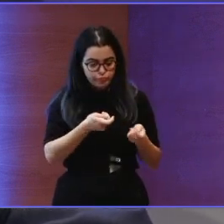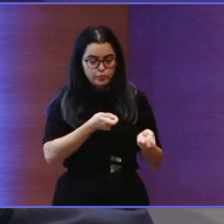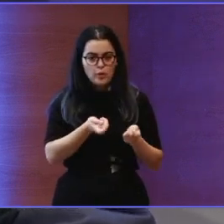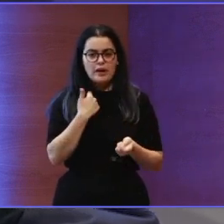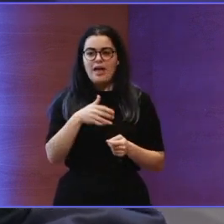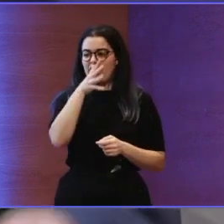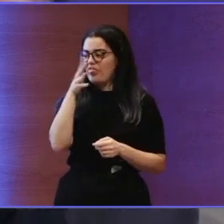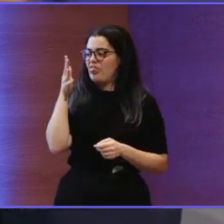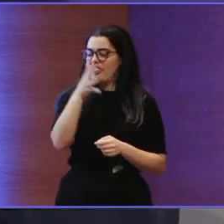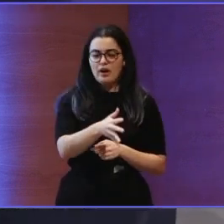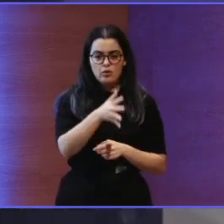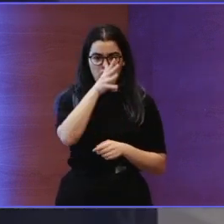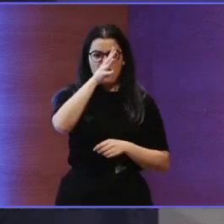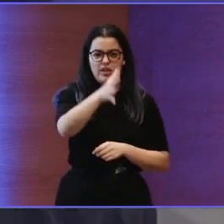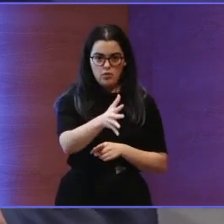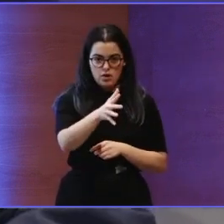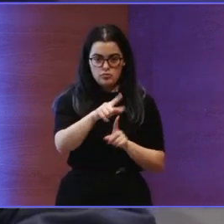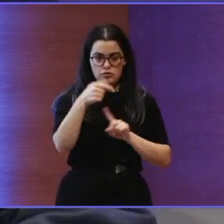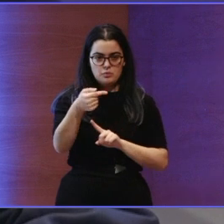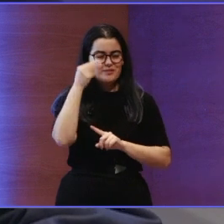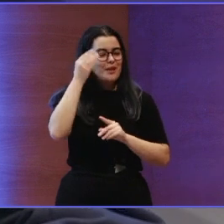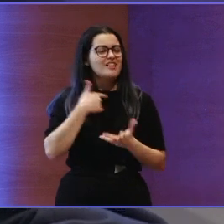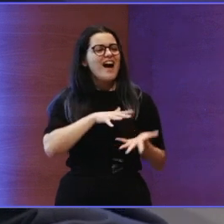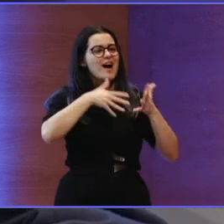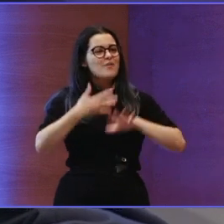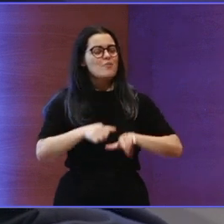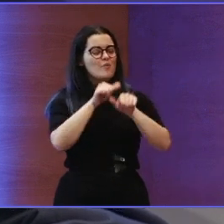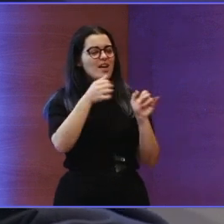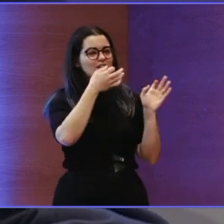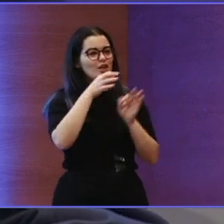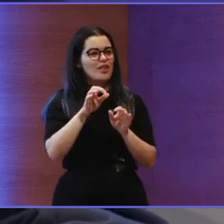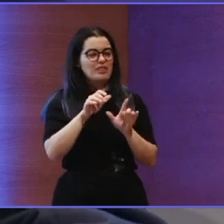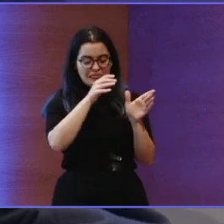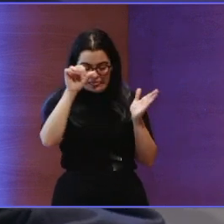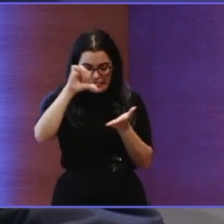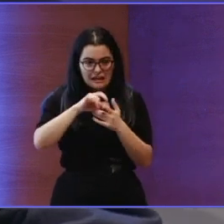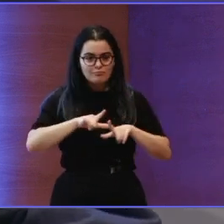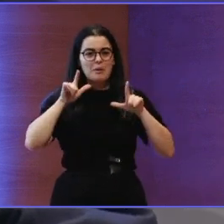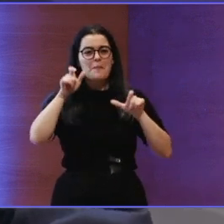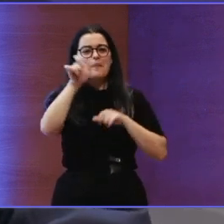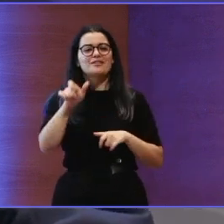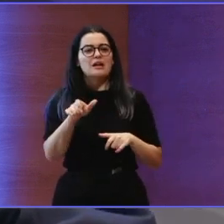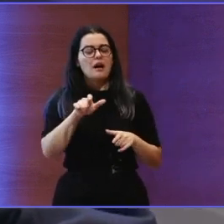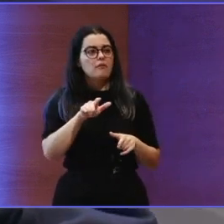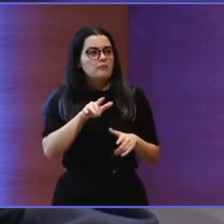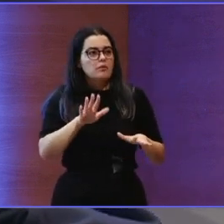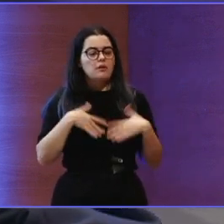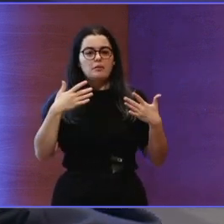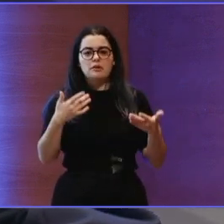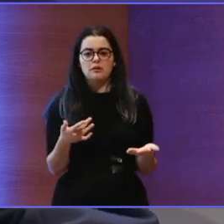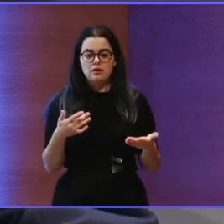5 años después de haber de que creíamos que habíamos implantado en un modelo de atención central en la persona nos devolvía